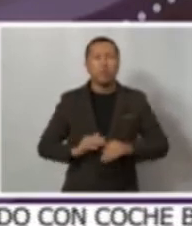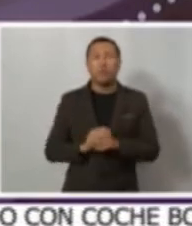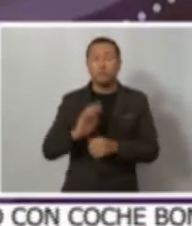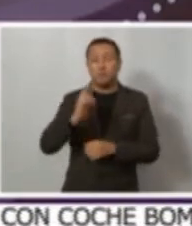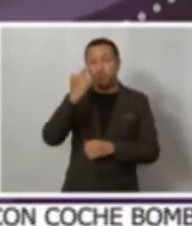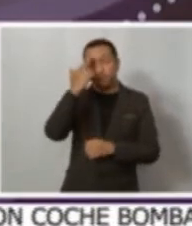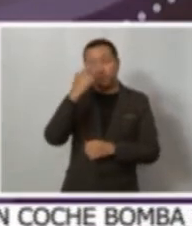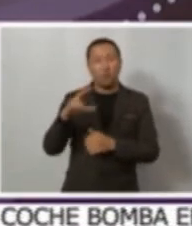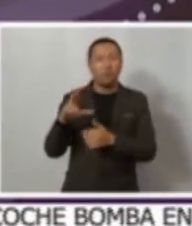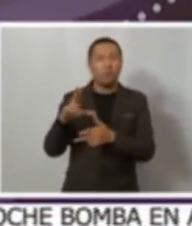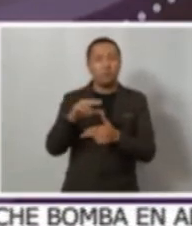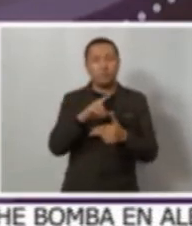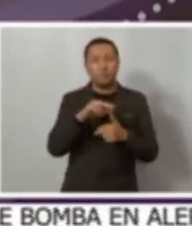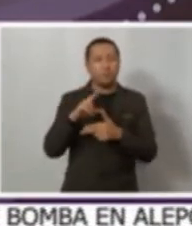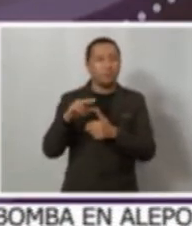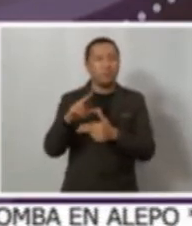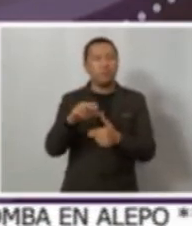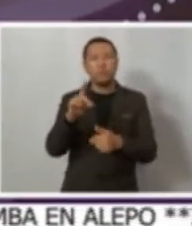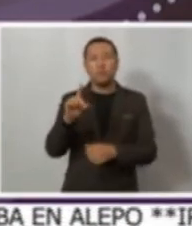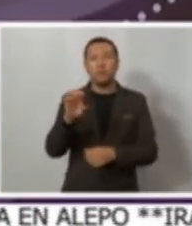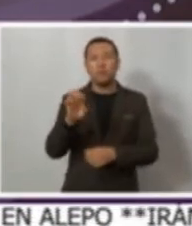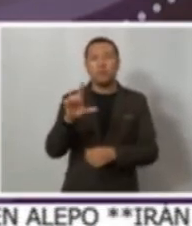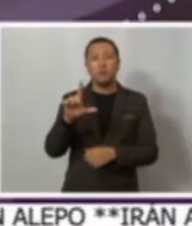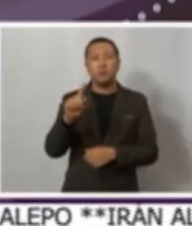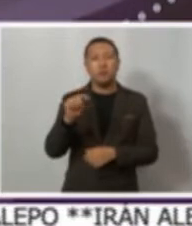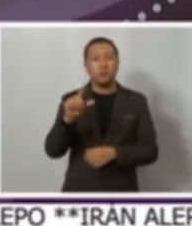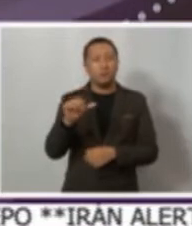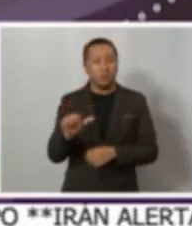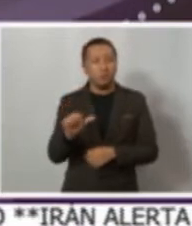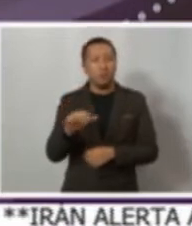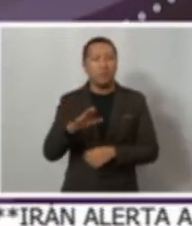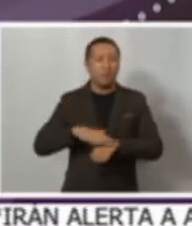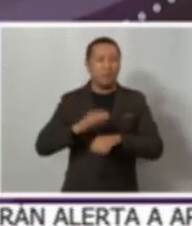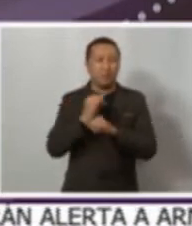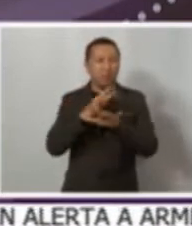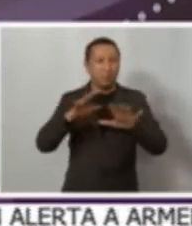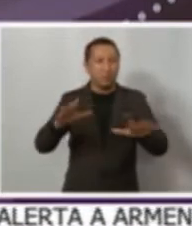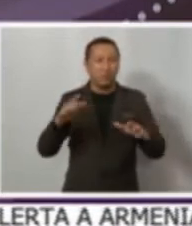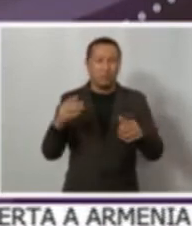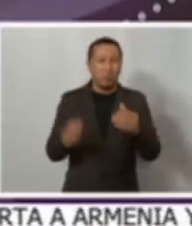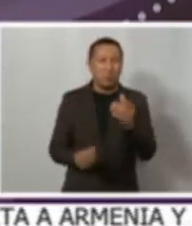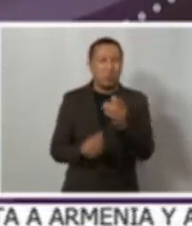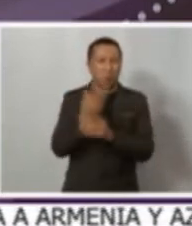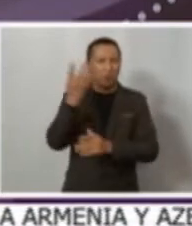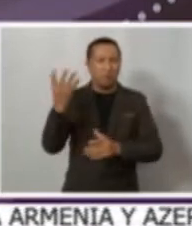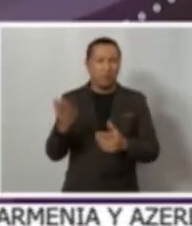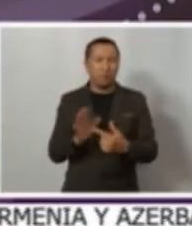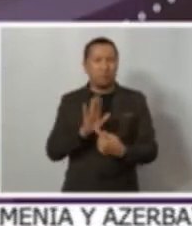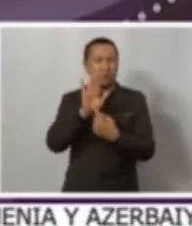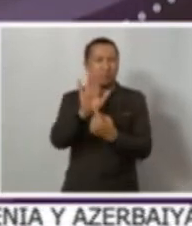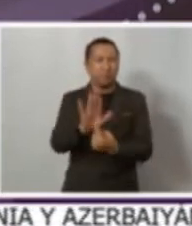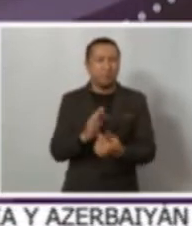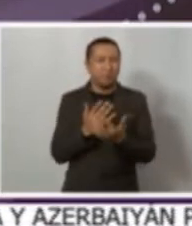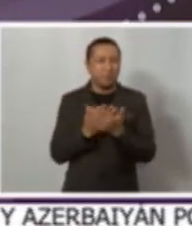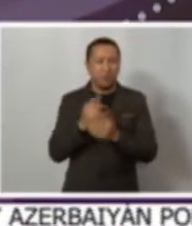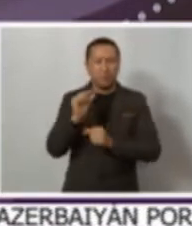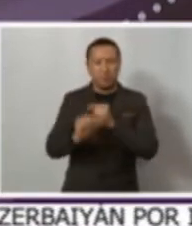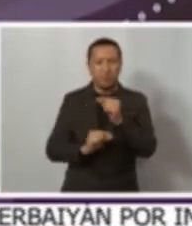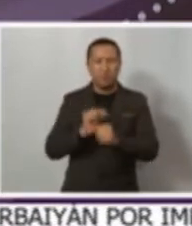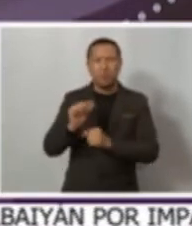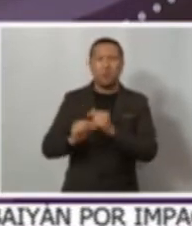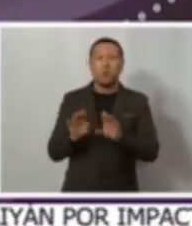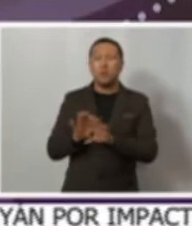de este huracán Delta. Le tengo información de la más reciente en este momento que nos va proporcionando Protección